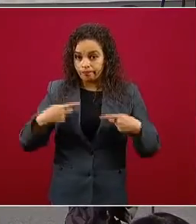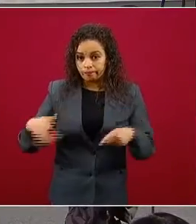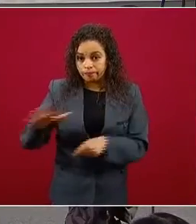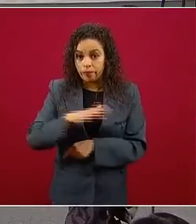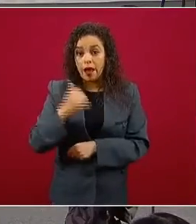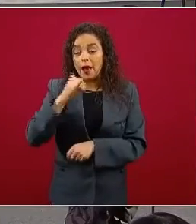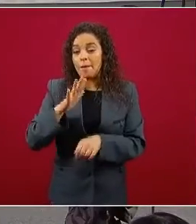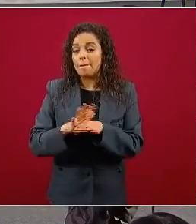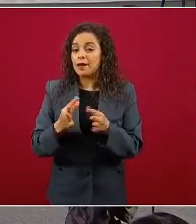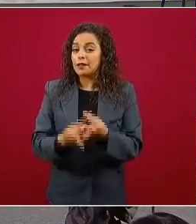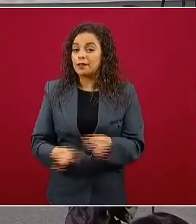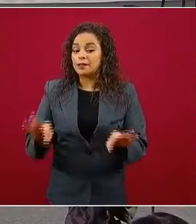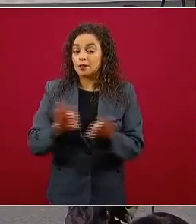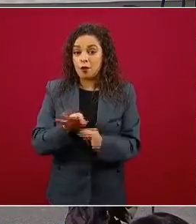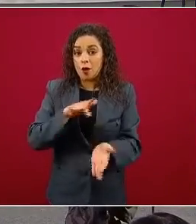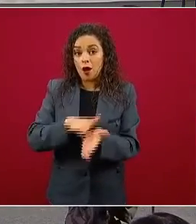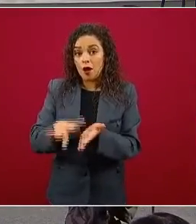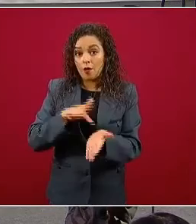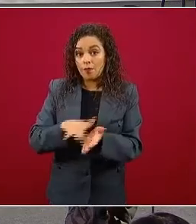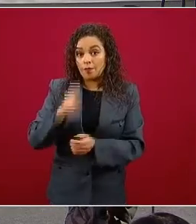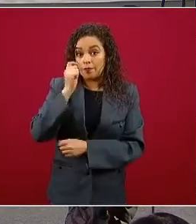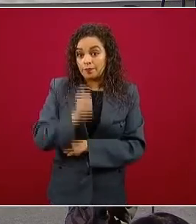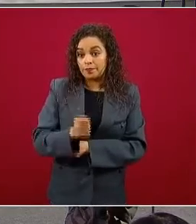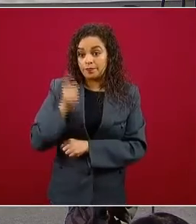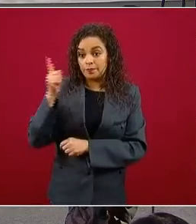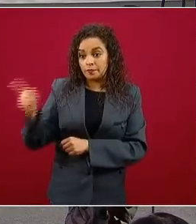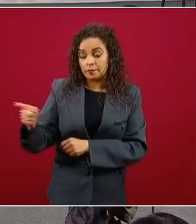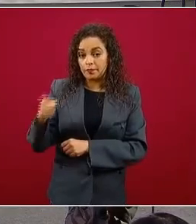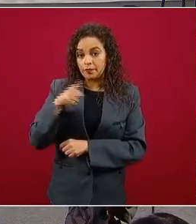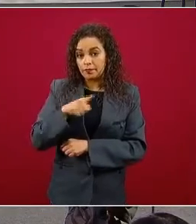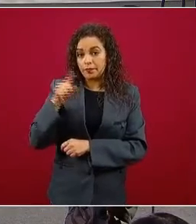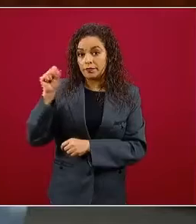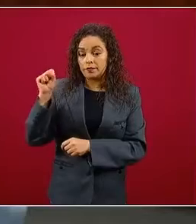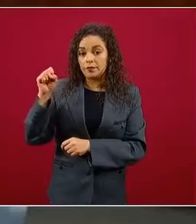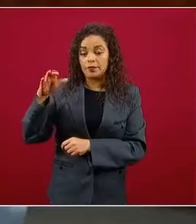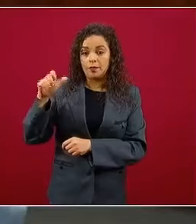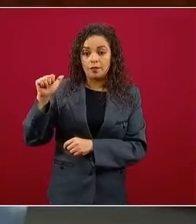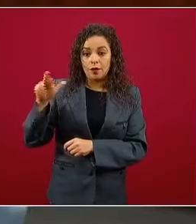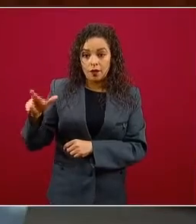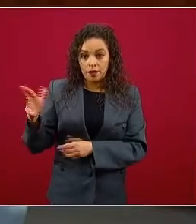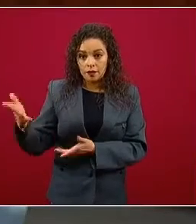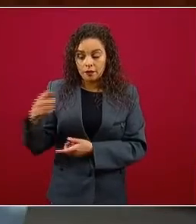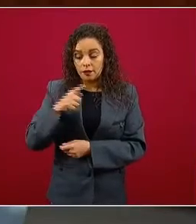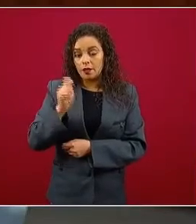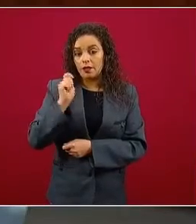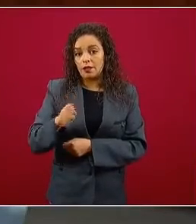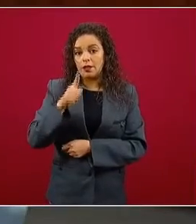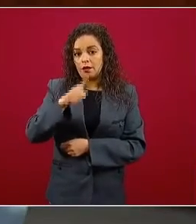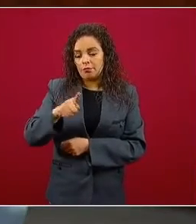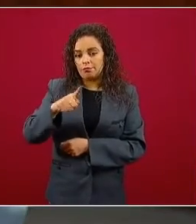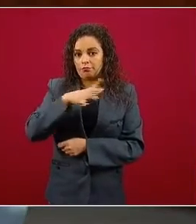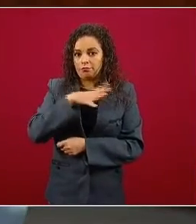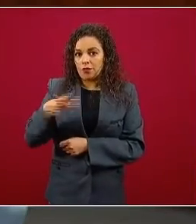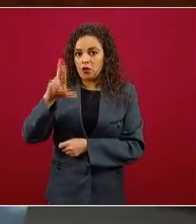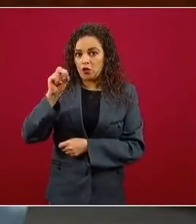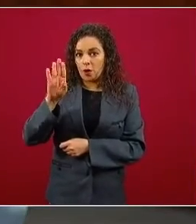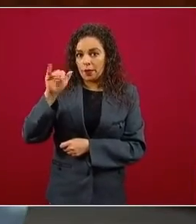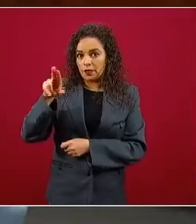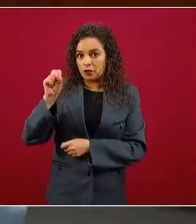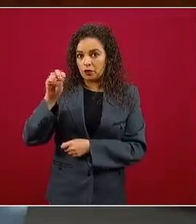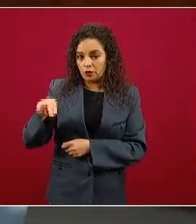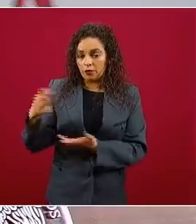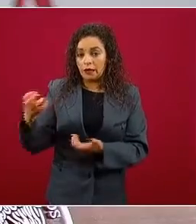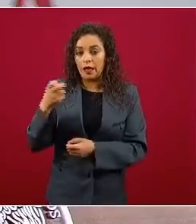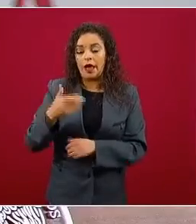caso específico invaluable de la Secretaría de Marina del almirante Robinson, lograr la evacuación antes de que la